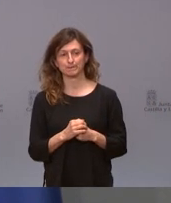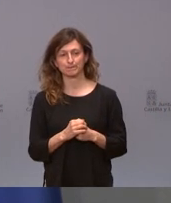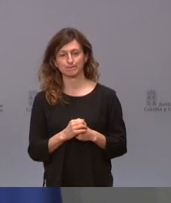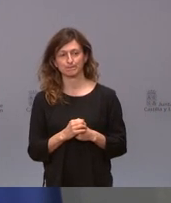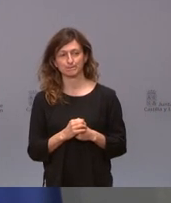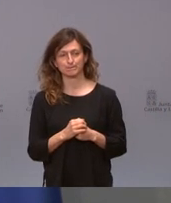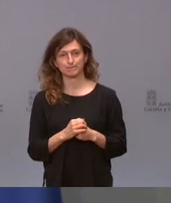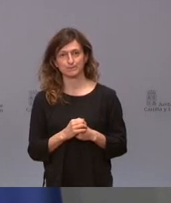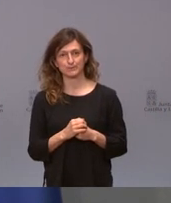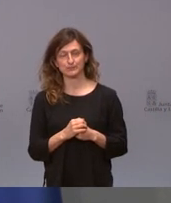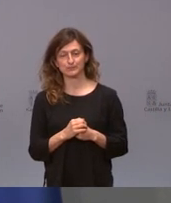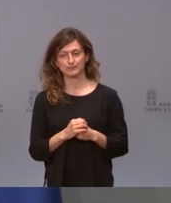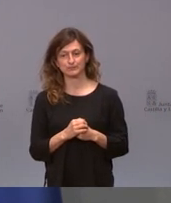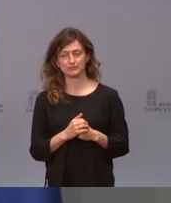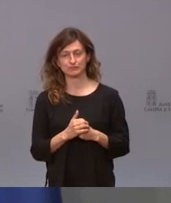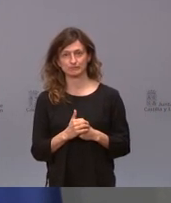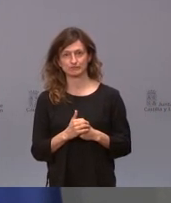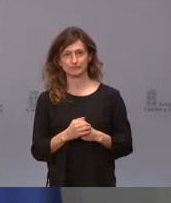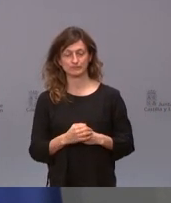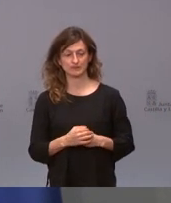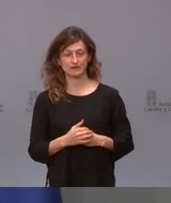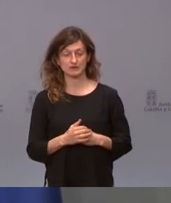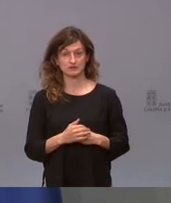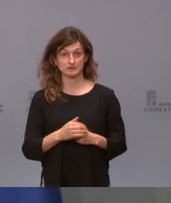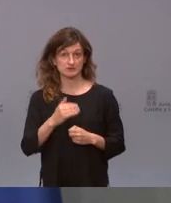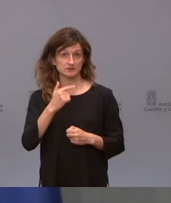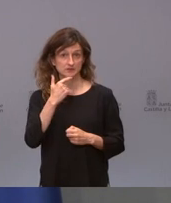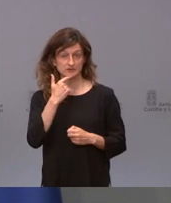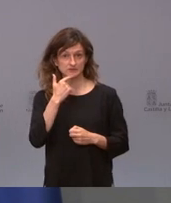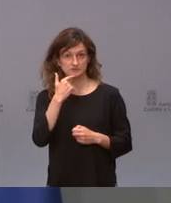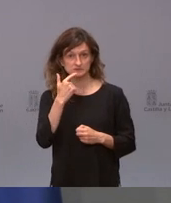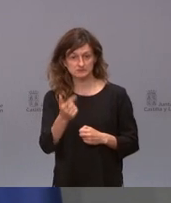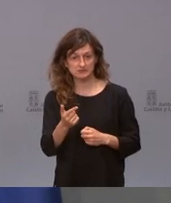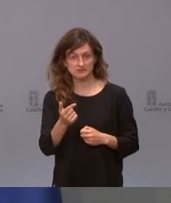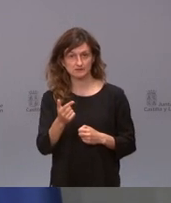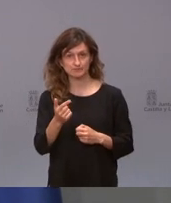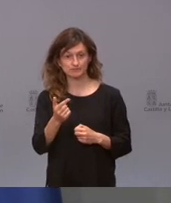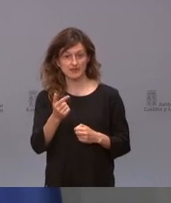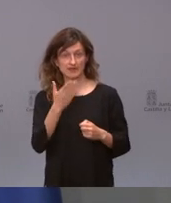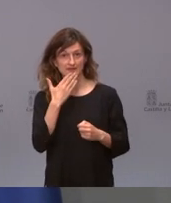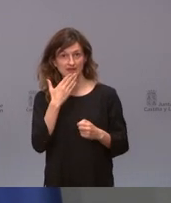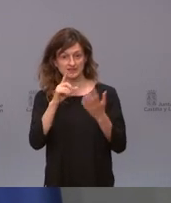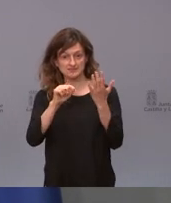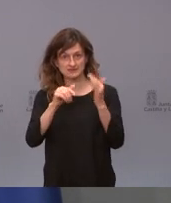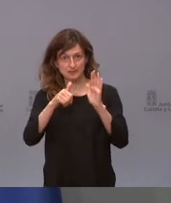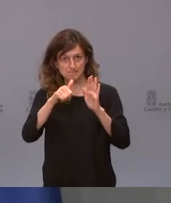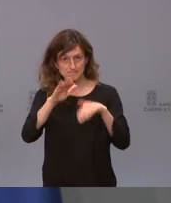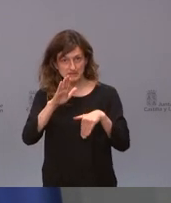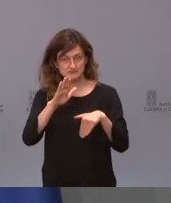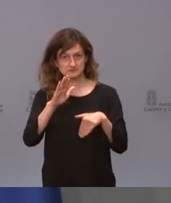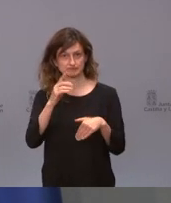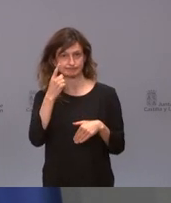así que ese es el hecho de que se traslade todavía siguen siendo mayores de 60 años las personas en general